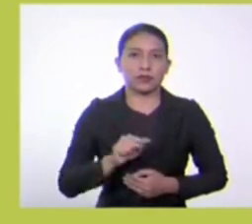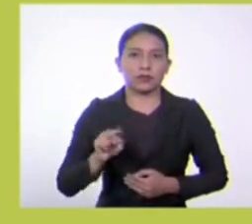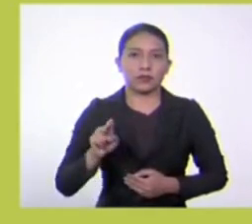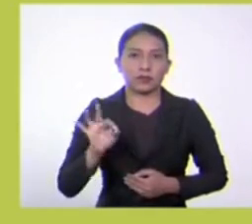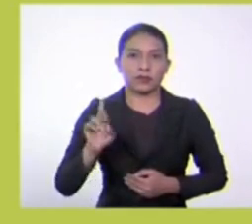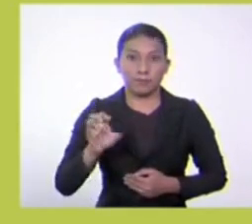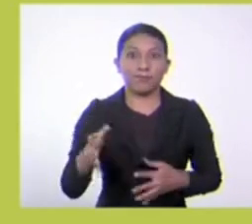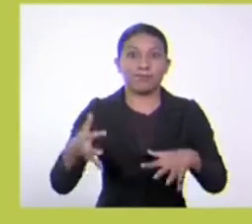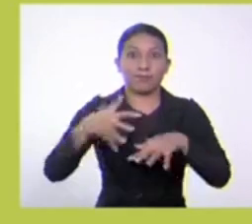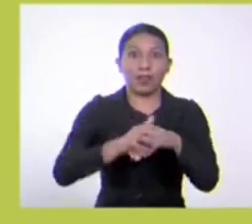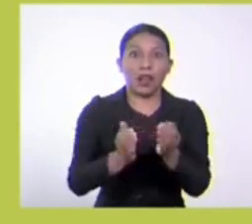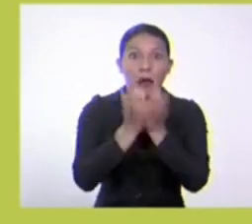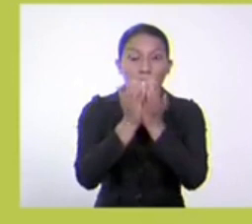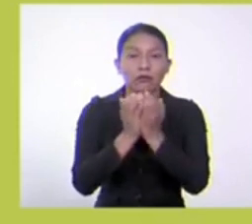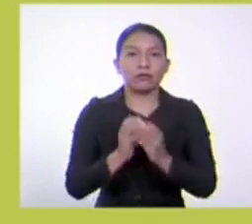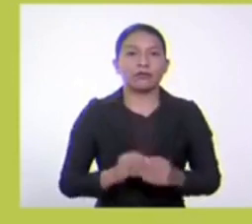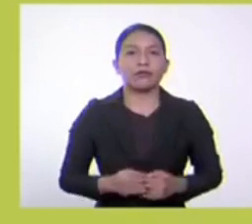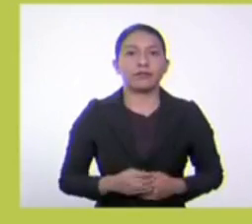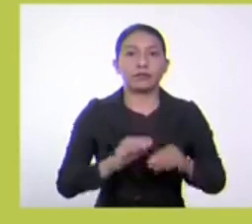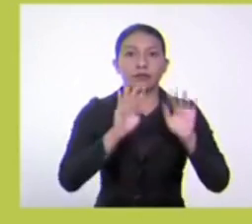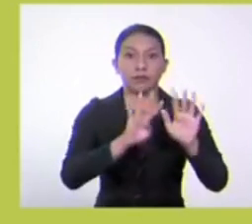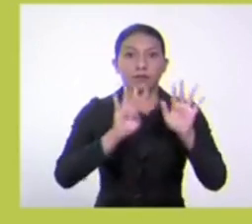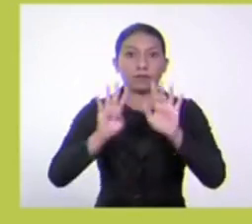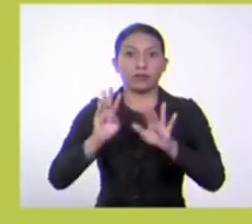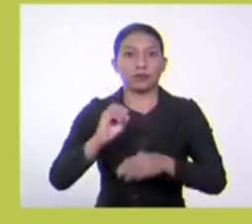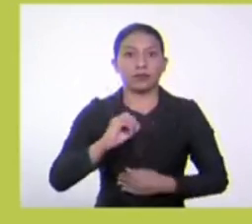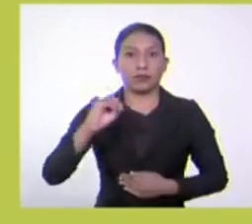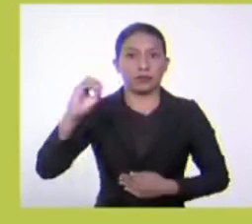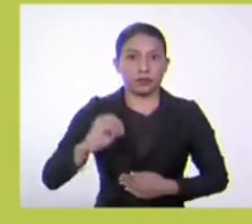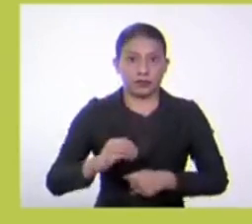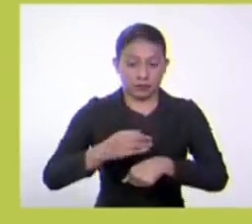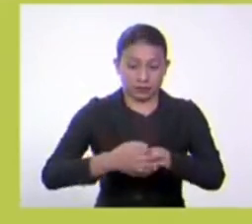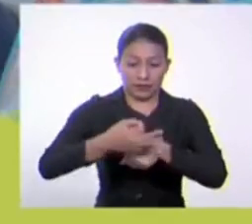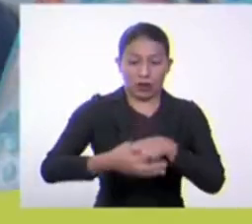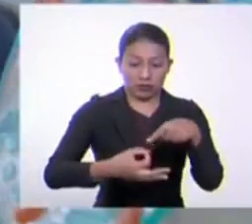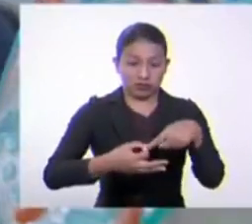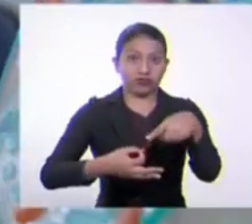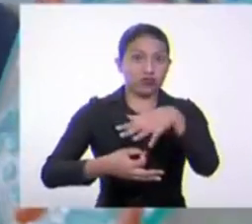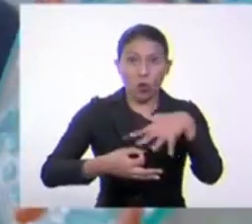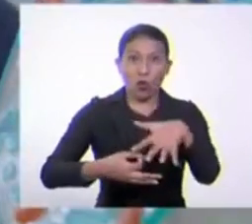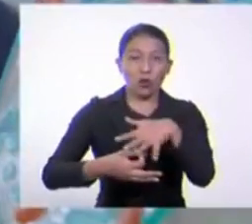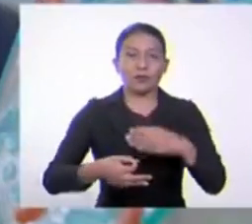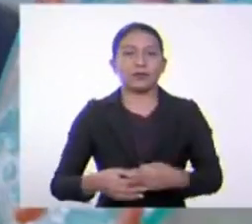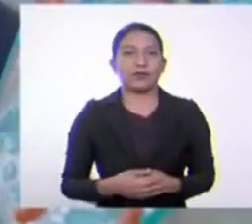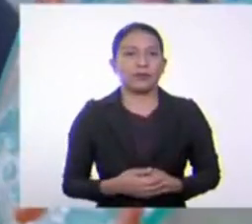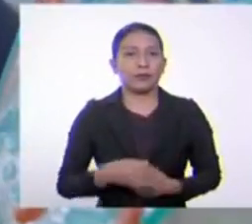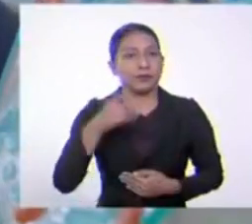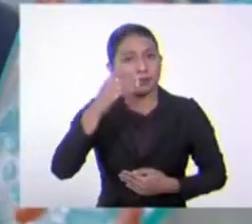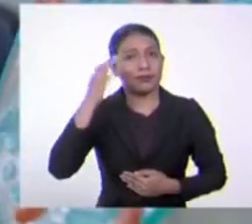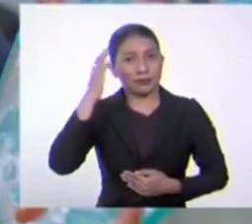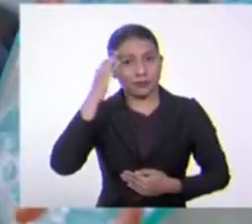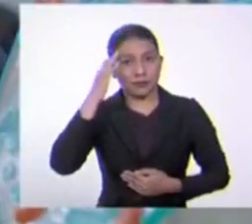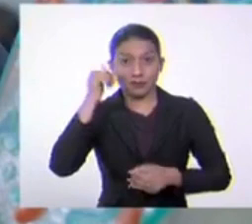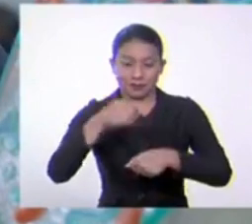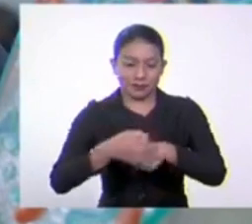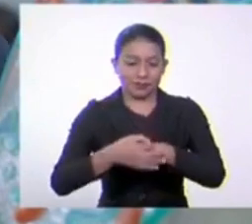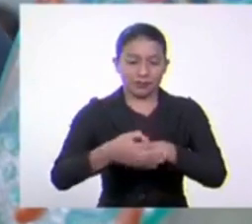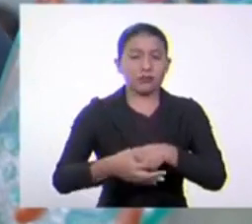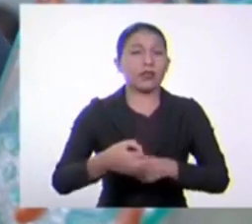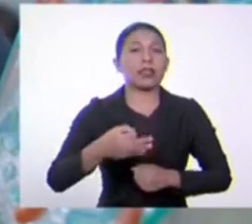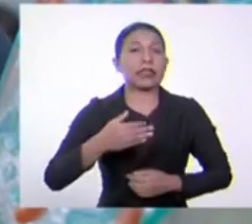el 99% de la materia de la célula. Sabemos que dentro de las células